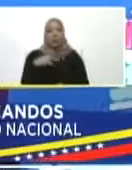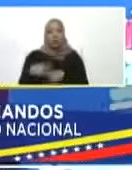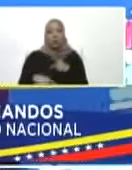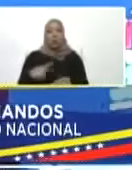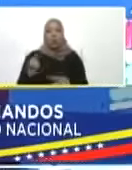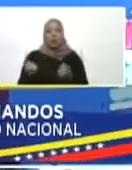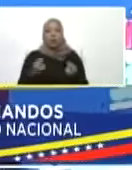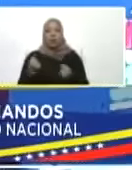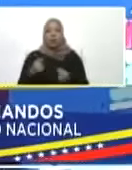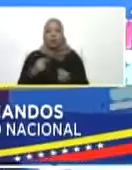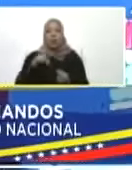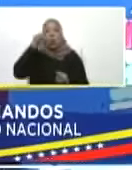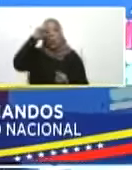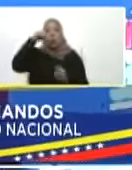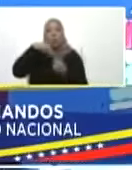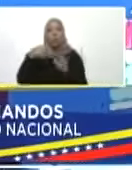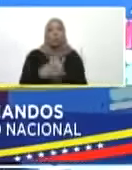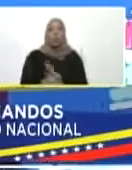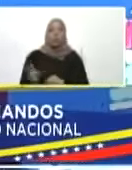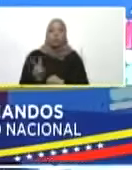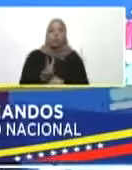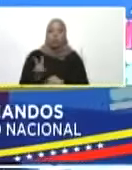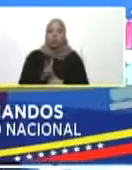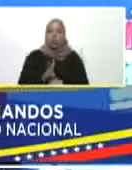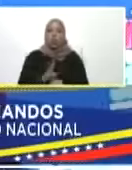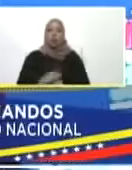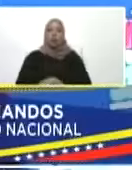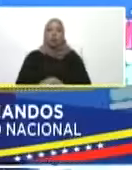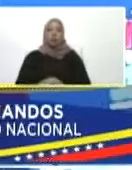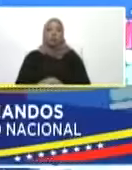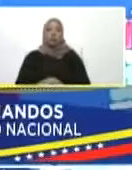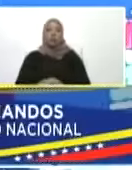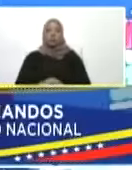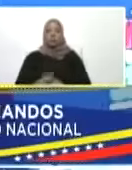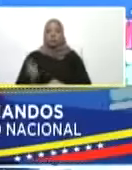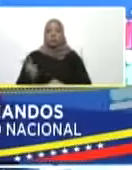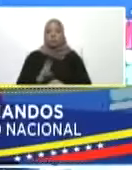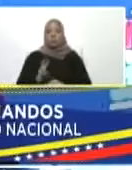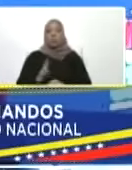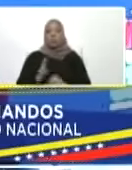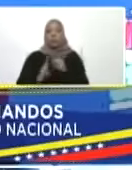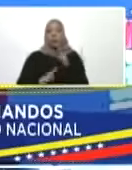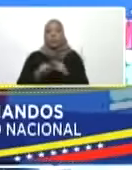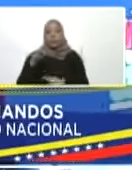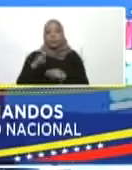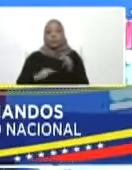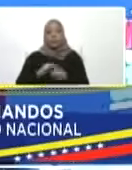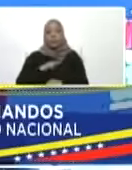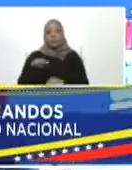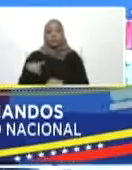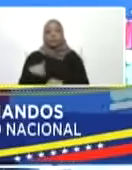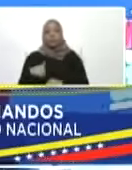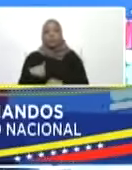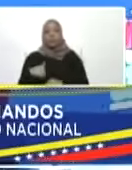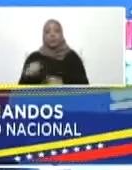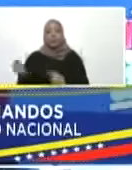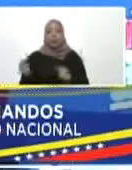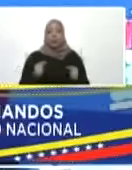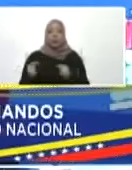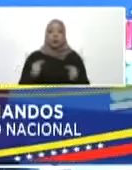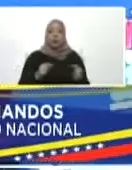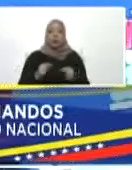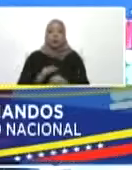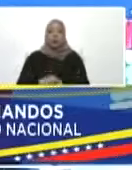una economía potencia que ya Venezuela va a tener, que Venezuela está construyendo. Esa es la gran dicotomía.